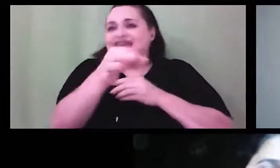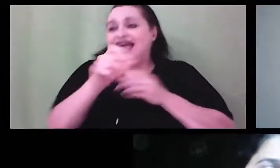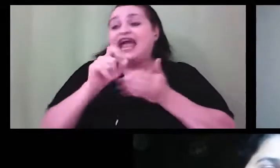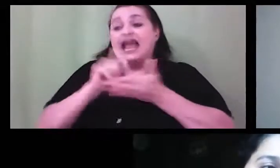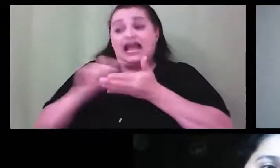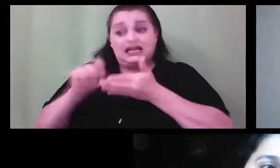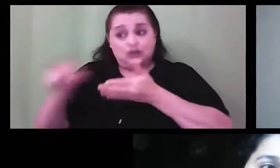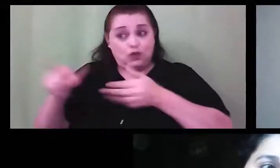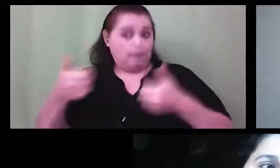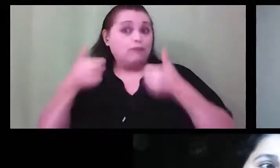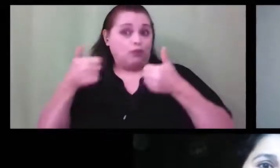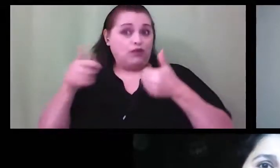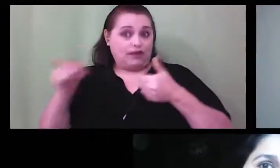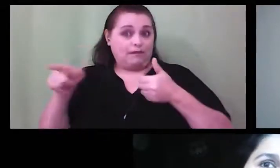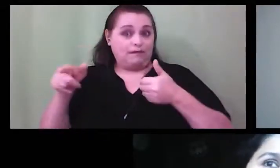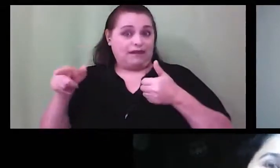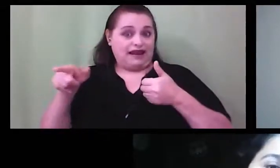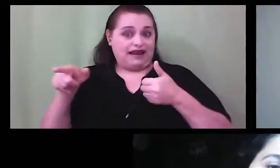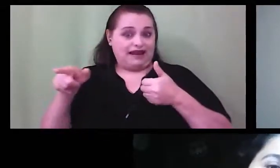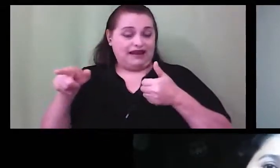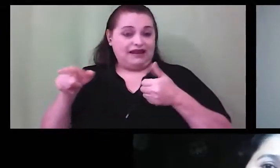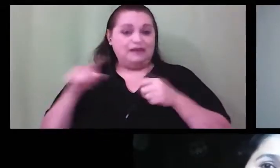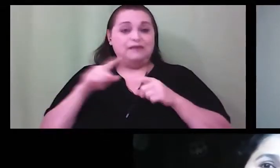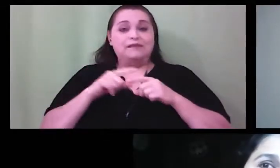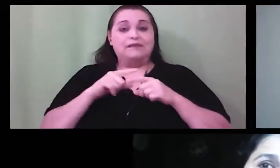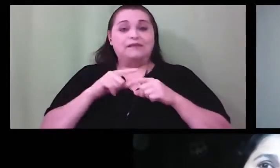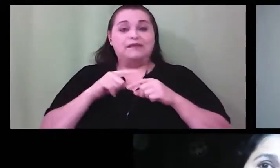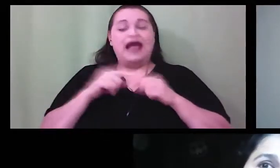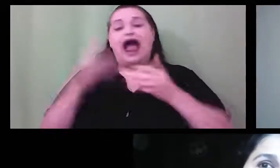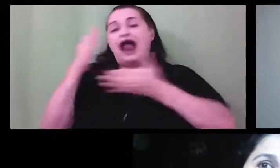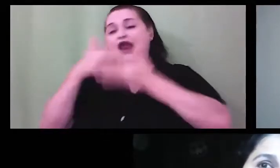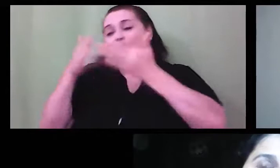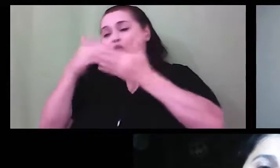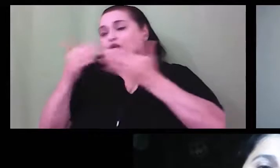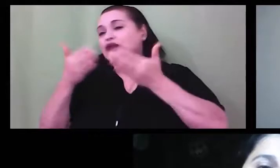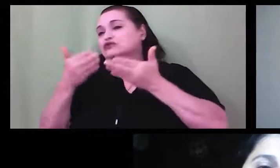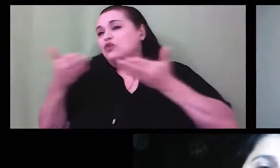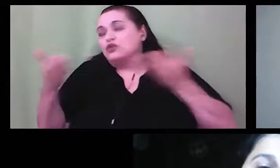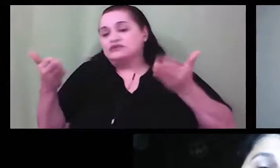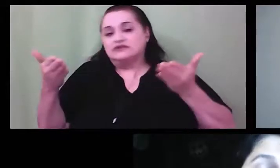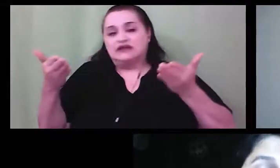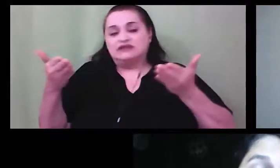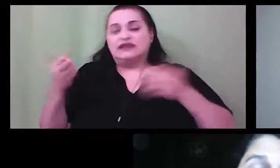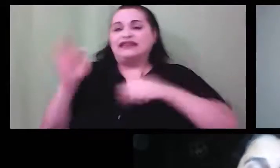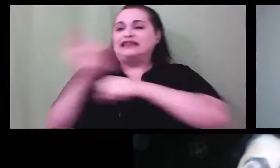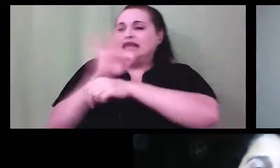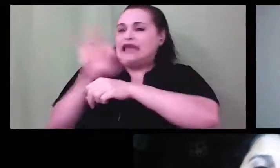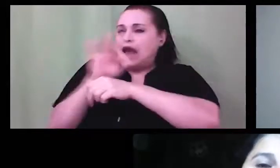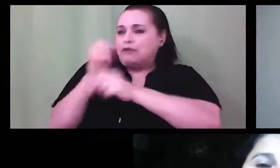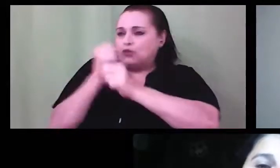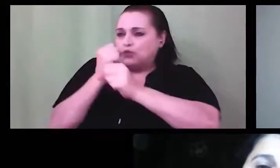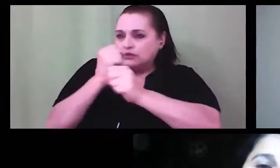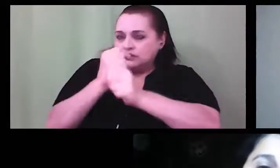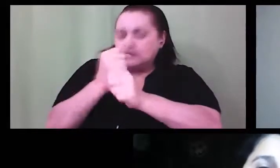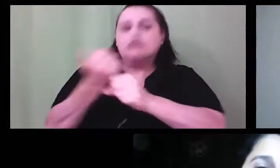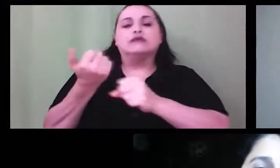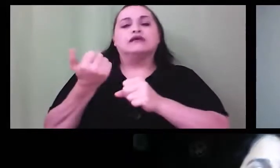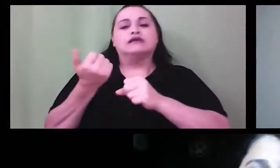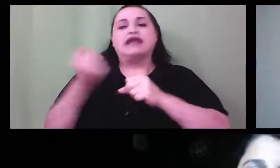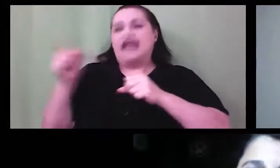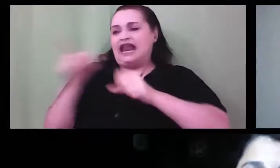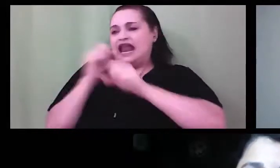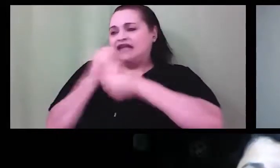muy buena para él, digamos, en ciertas cosas como de terapia ocupacional, ¿verdad? Porque él hacía